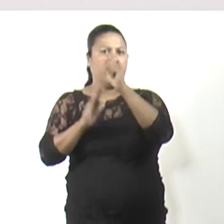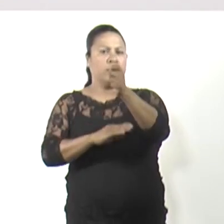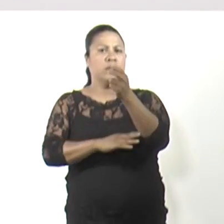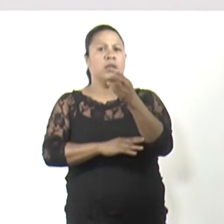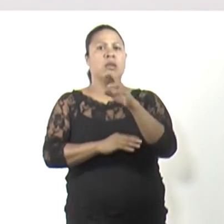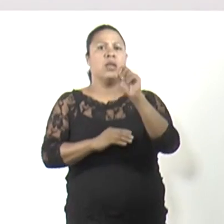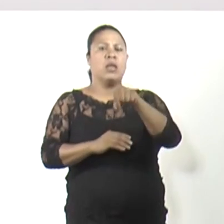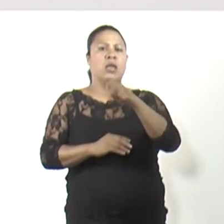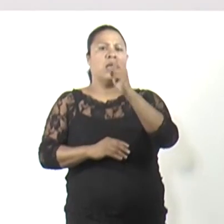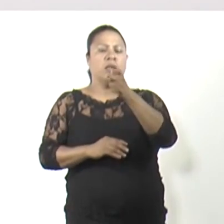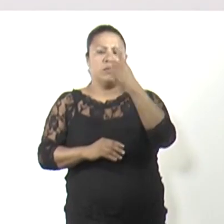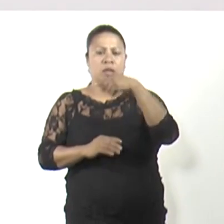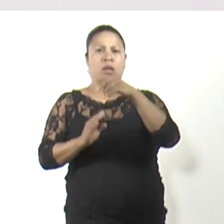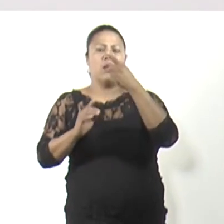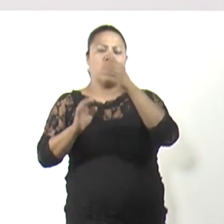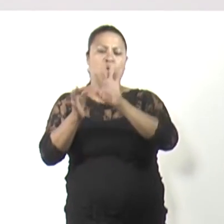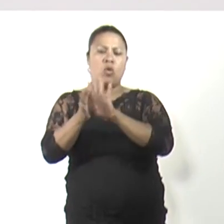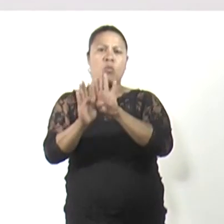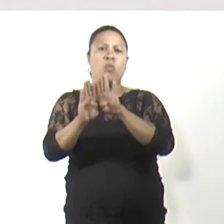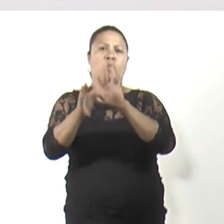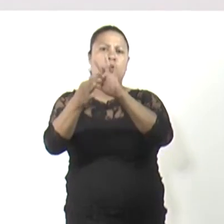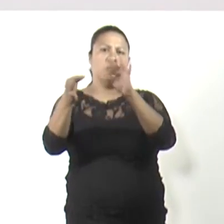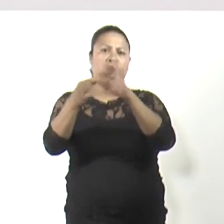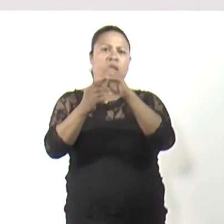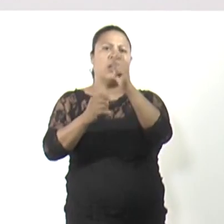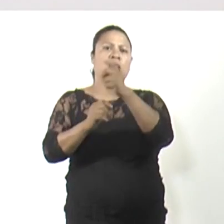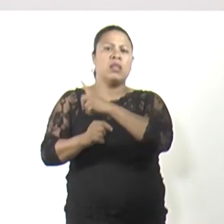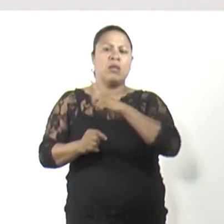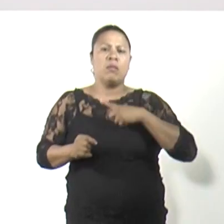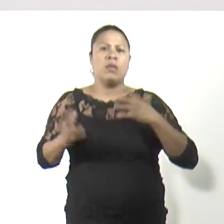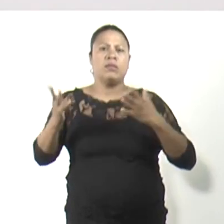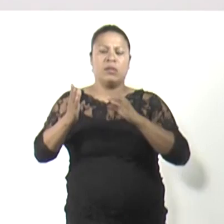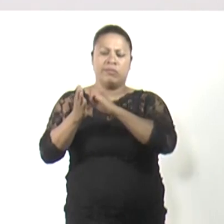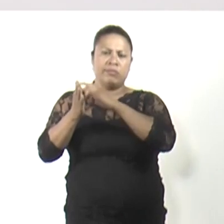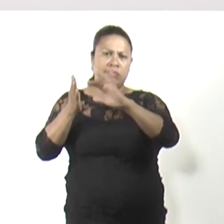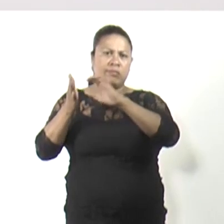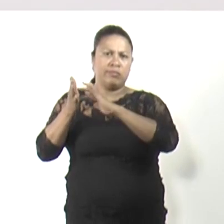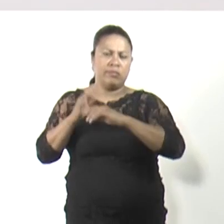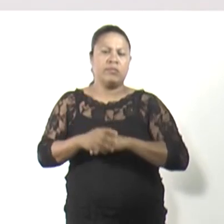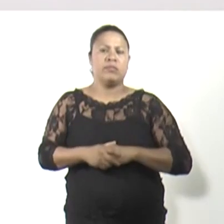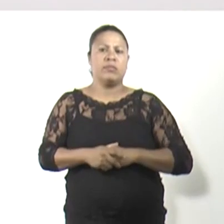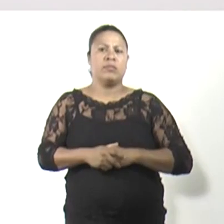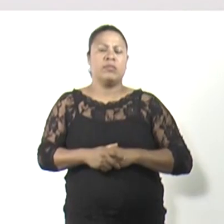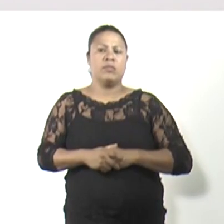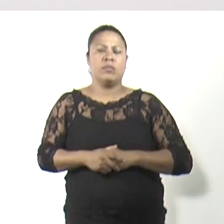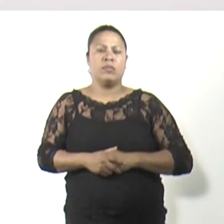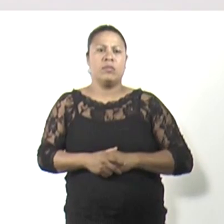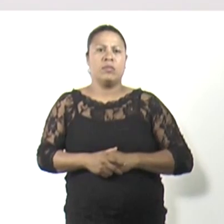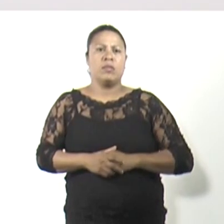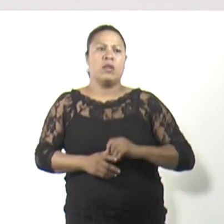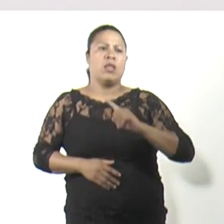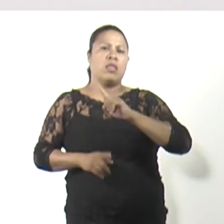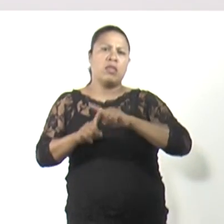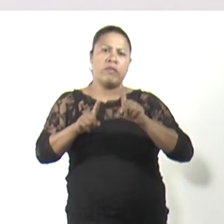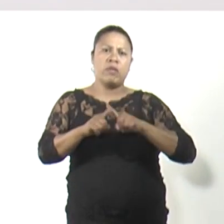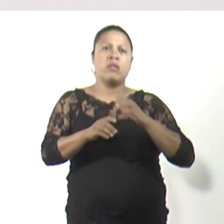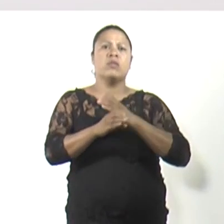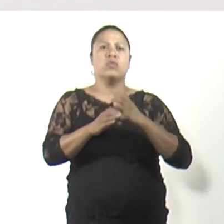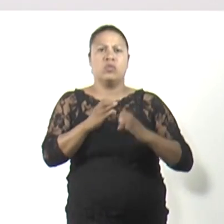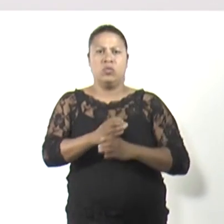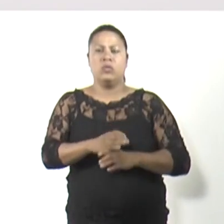la manera de cómo se debe hacer lo que está establecido, que se haga una determinada cosa.